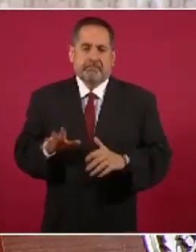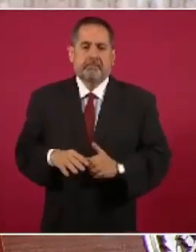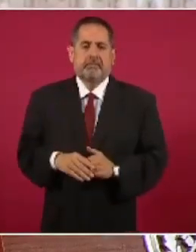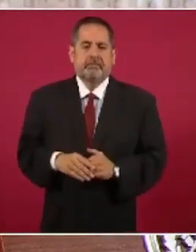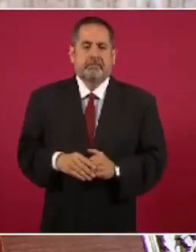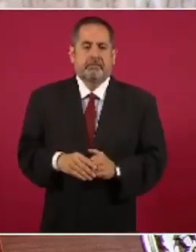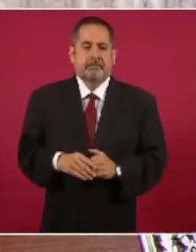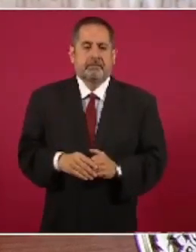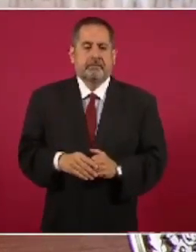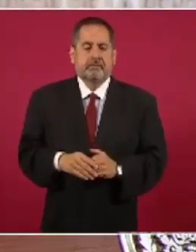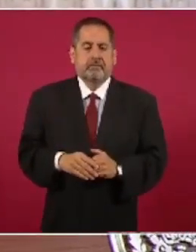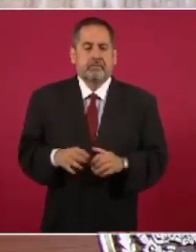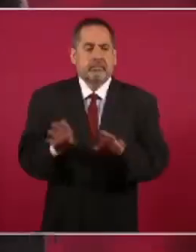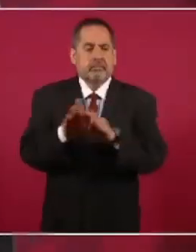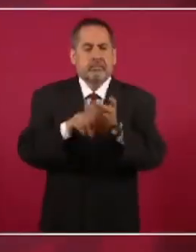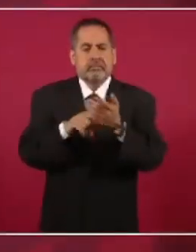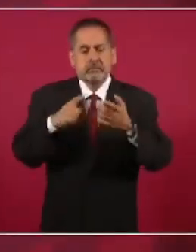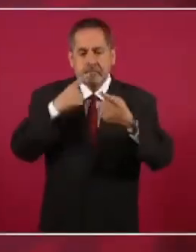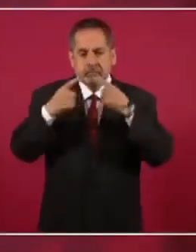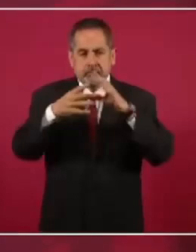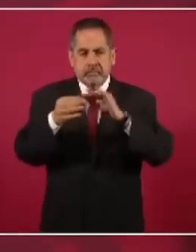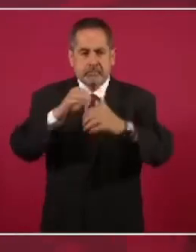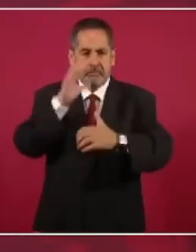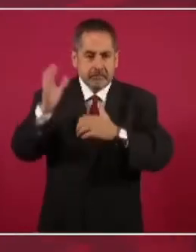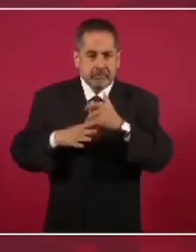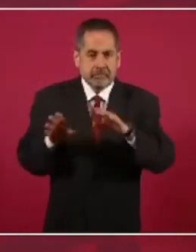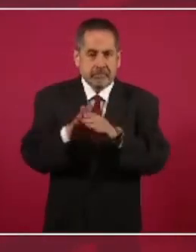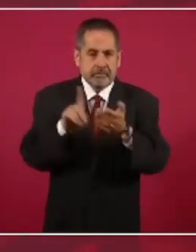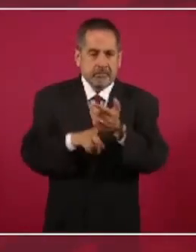Si se termina el plazo